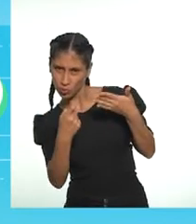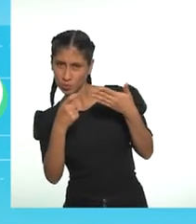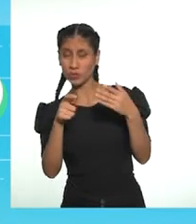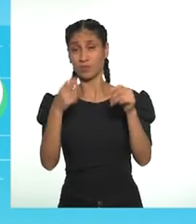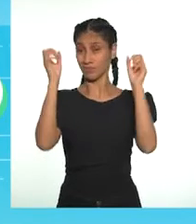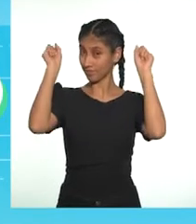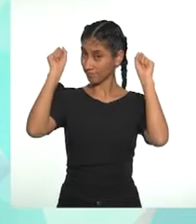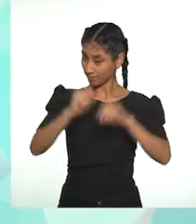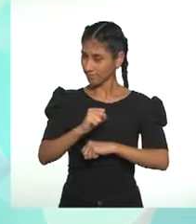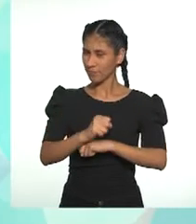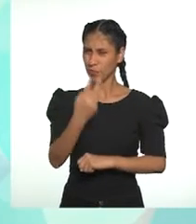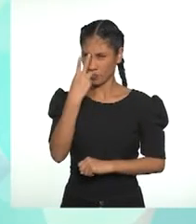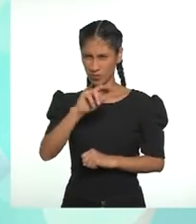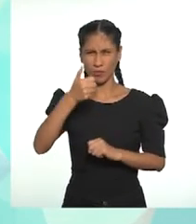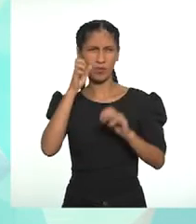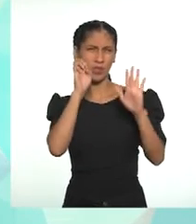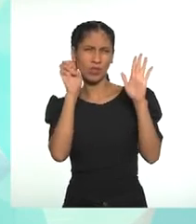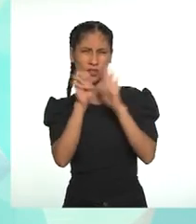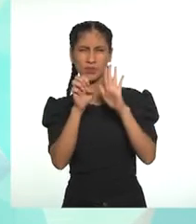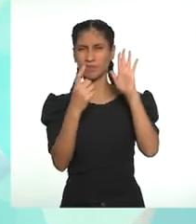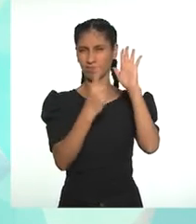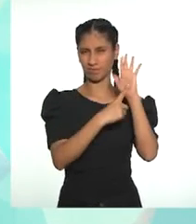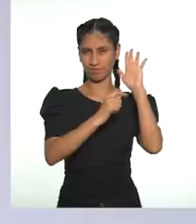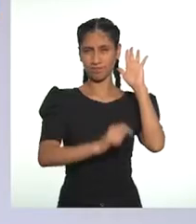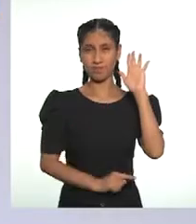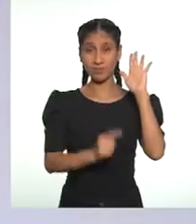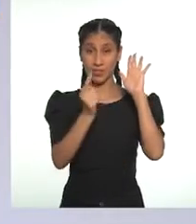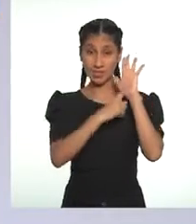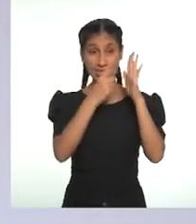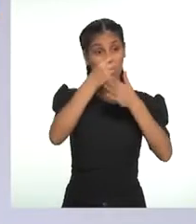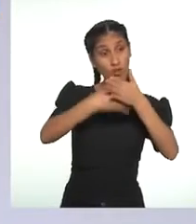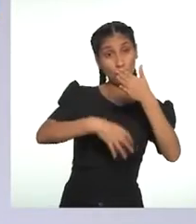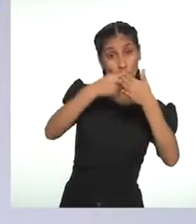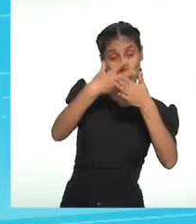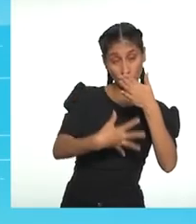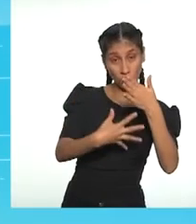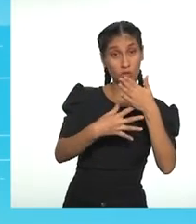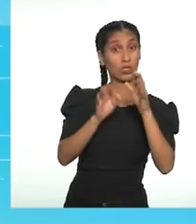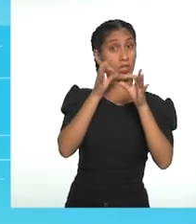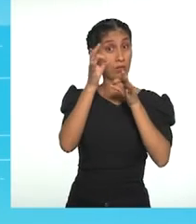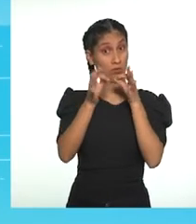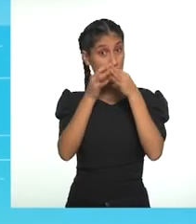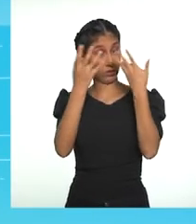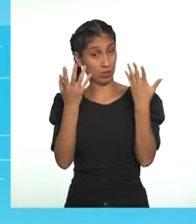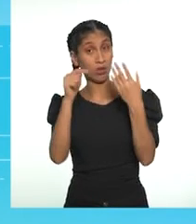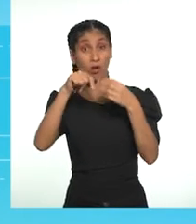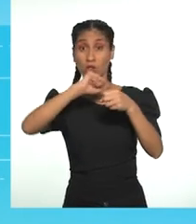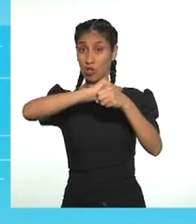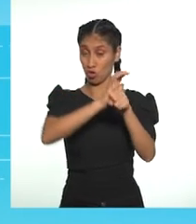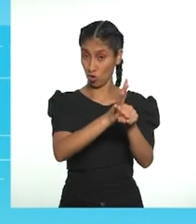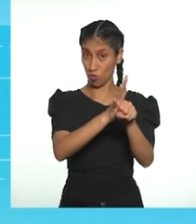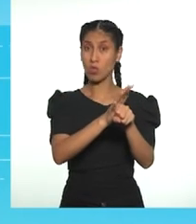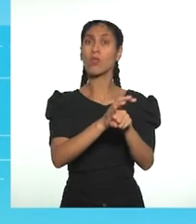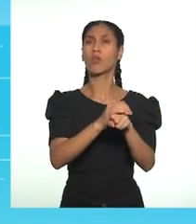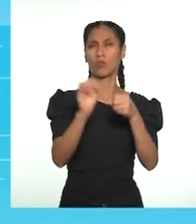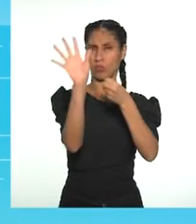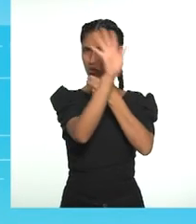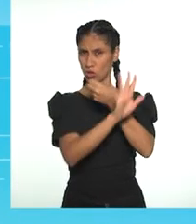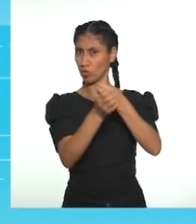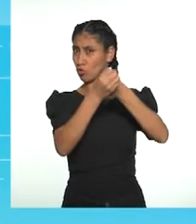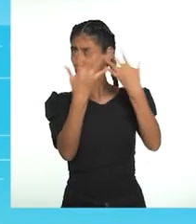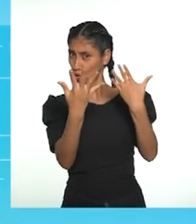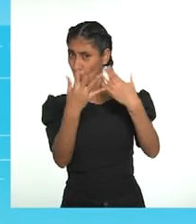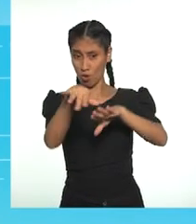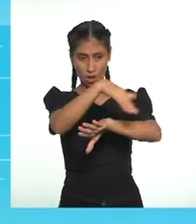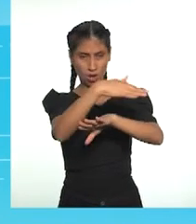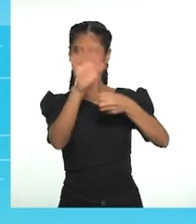para la preparación. Así es. Veamos otro ejemplo. Aquí tenemos un texto que nos da las medidas de seguridad para protegernos de la COVID-19